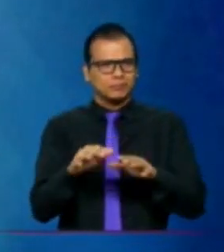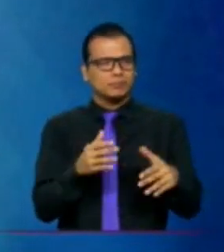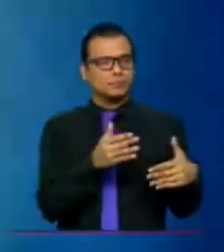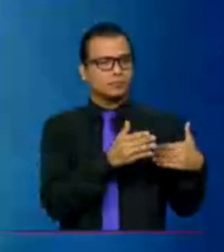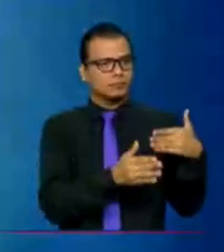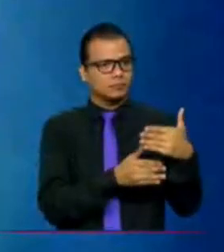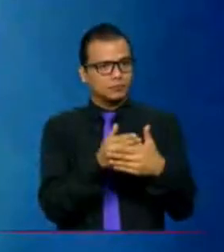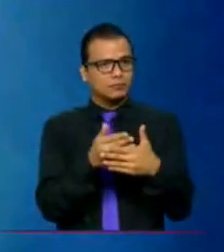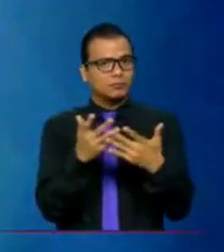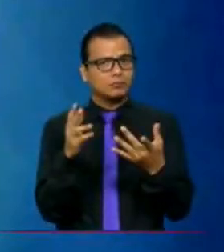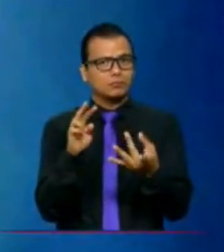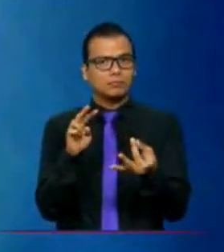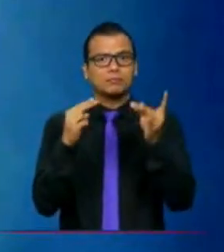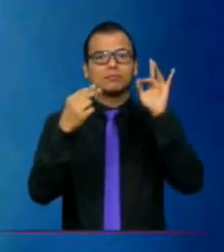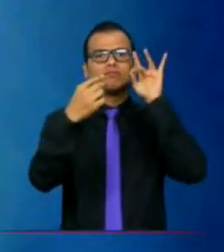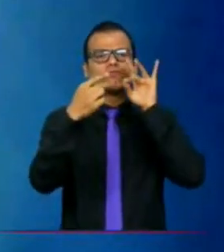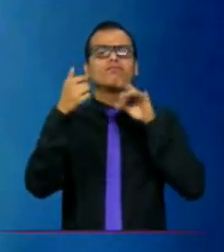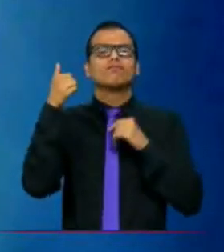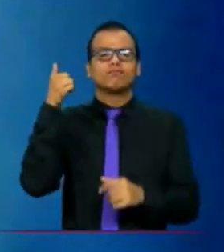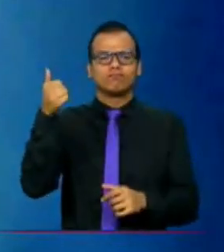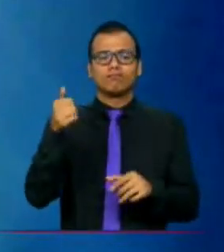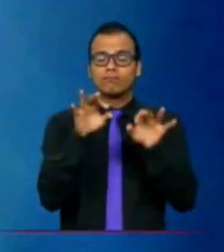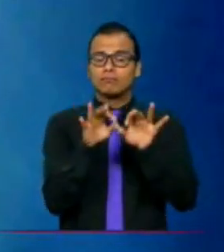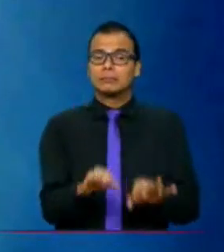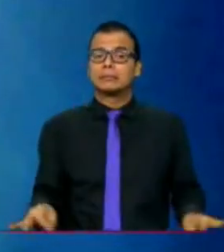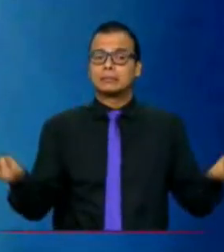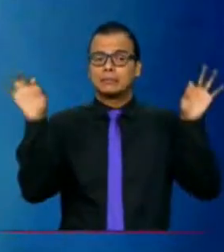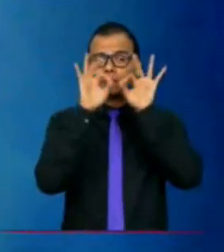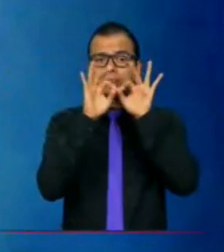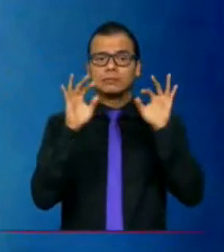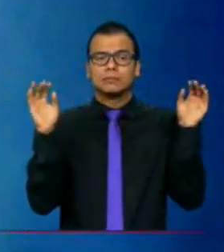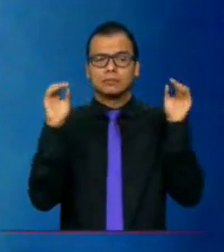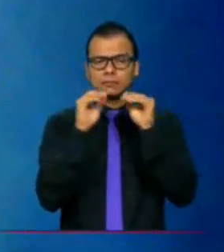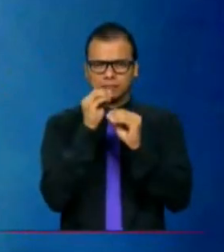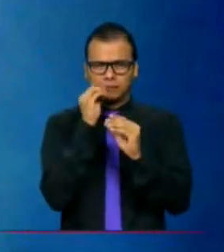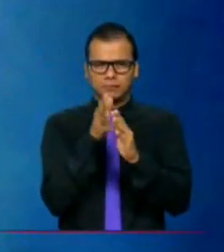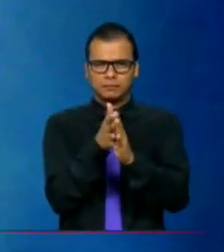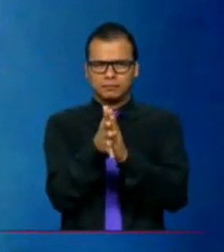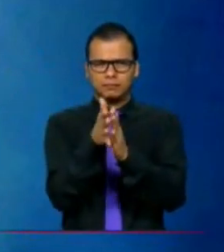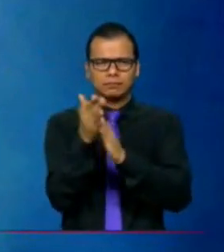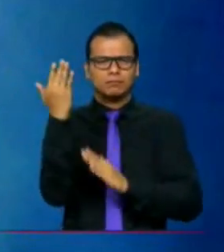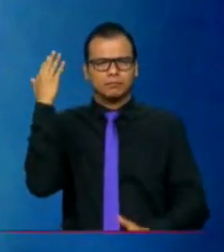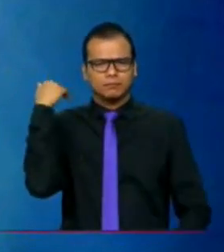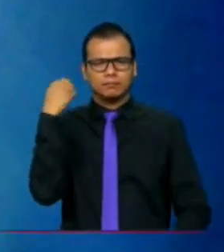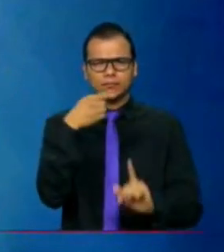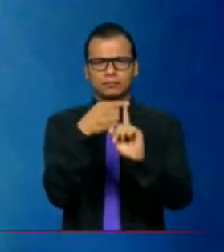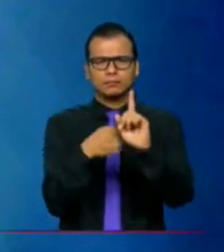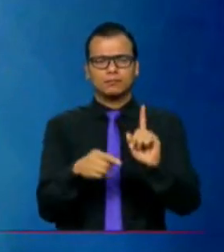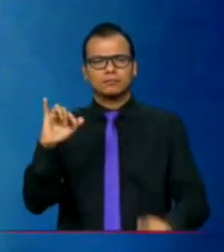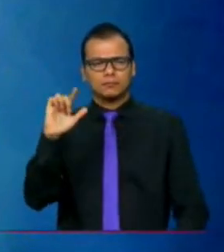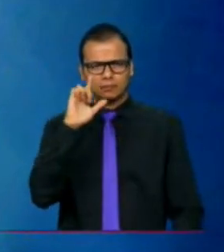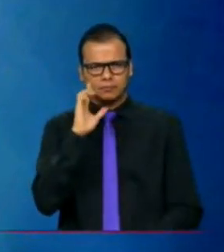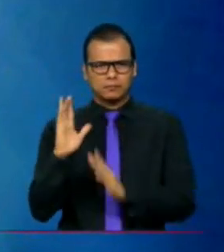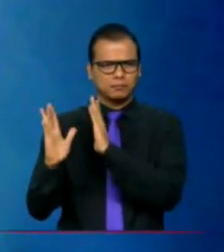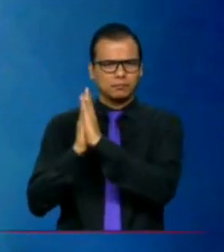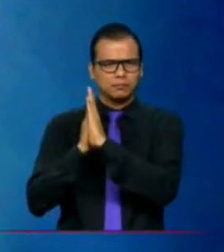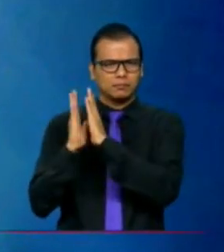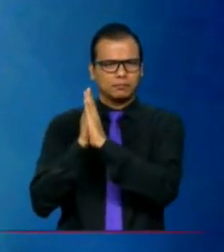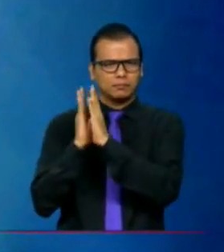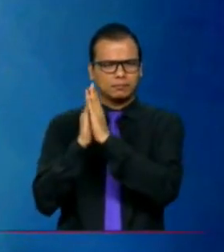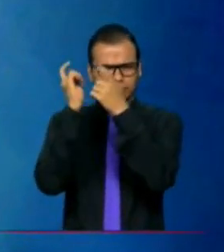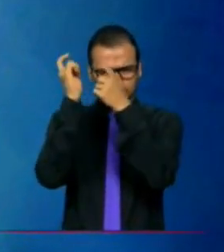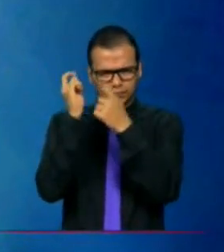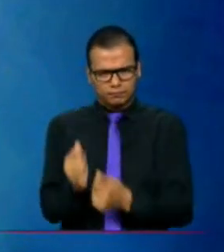ahí también perspectivas importantes. Uno de los datos también que quería destacar es que hace poquito en julio salieron los valores